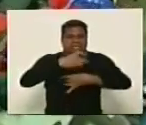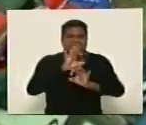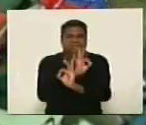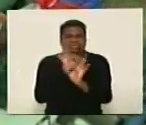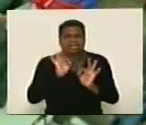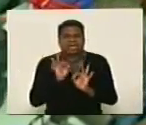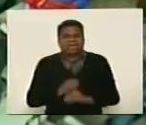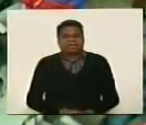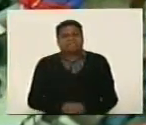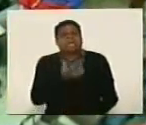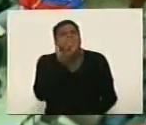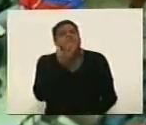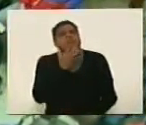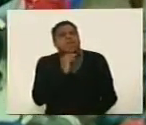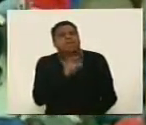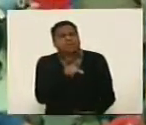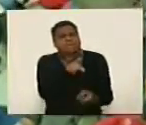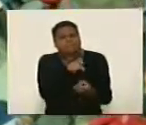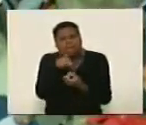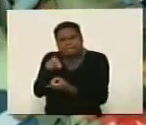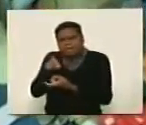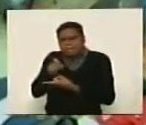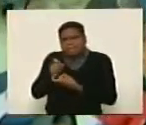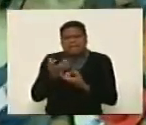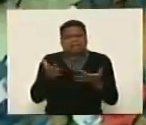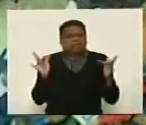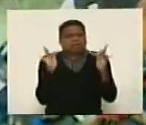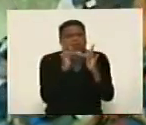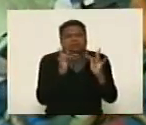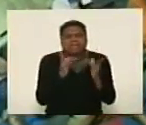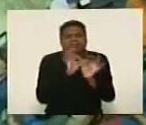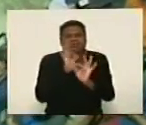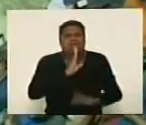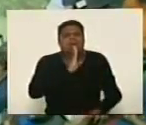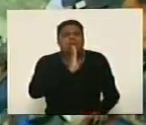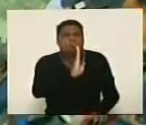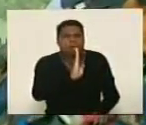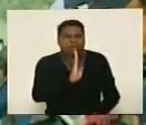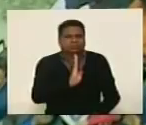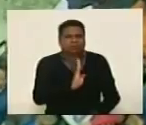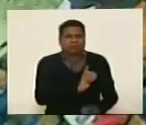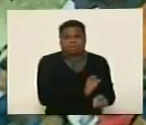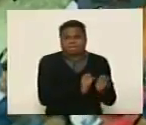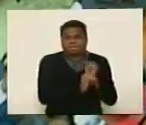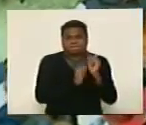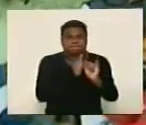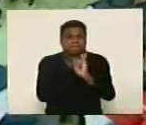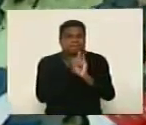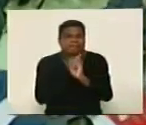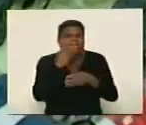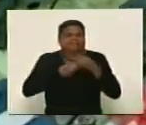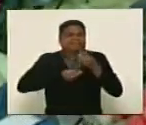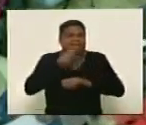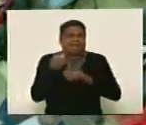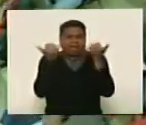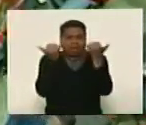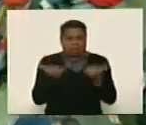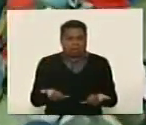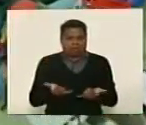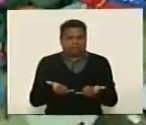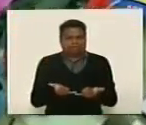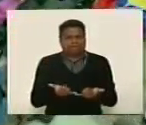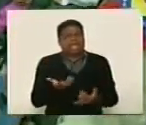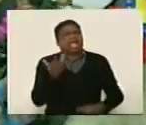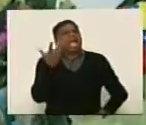ningún pasivo económico que tenga relación con cualquier transacción financiera que se pueda hacer. Sin duda